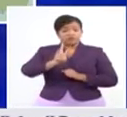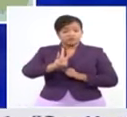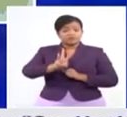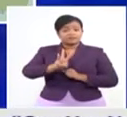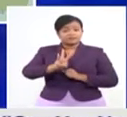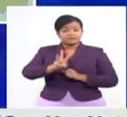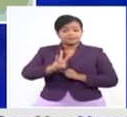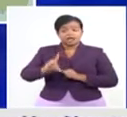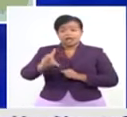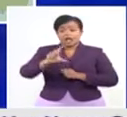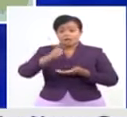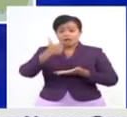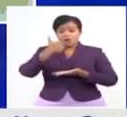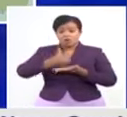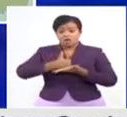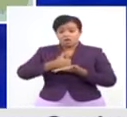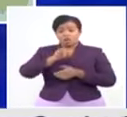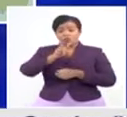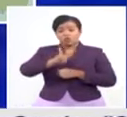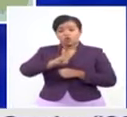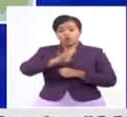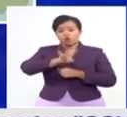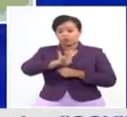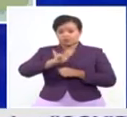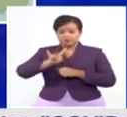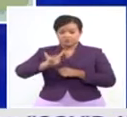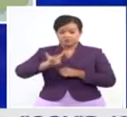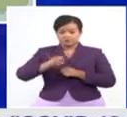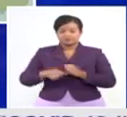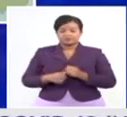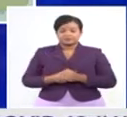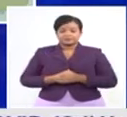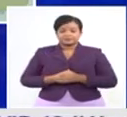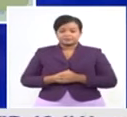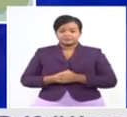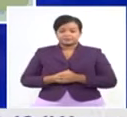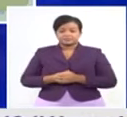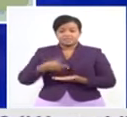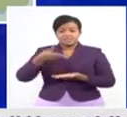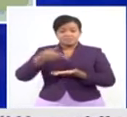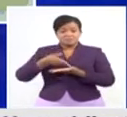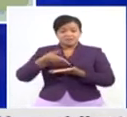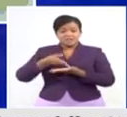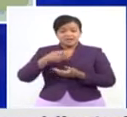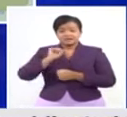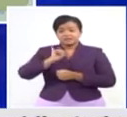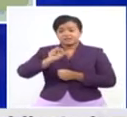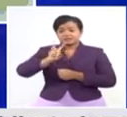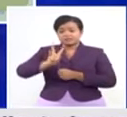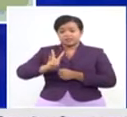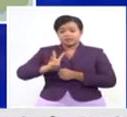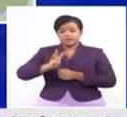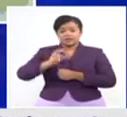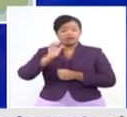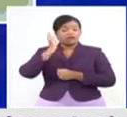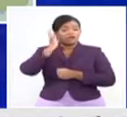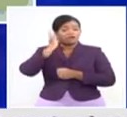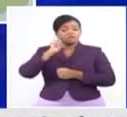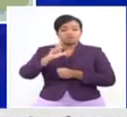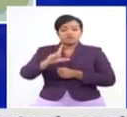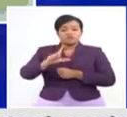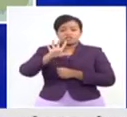Camagüey con 299 confirmados, Minas 63, Florida 50,